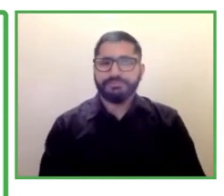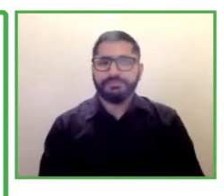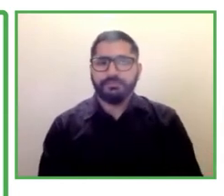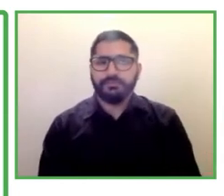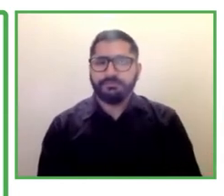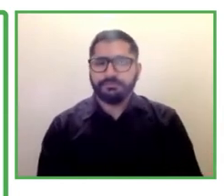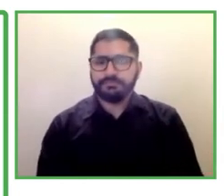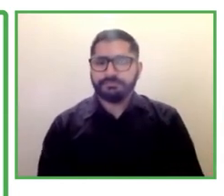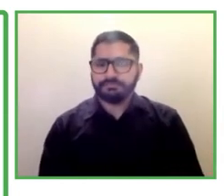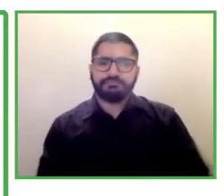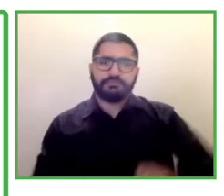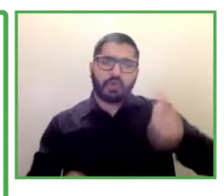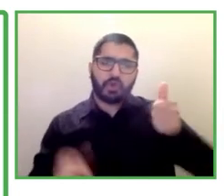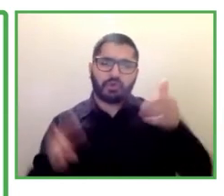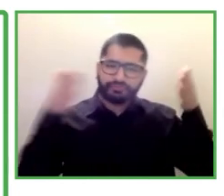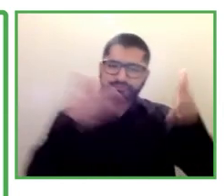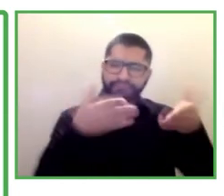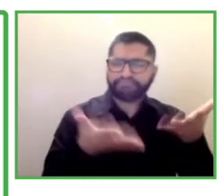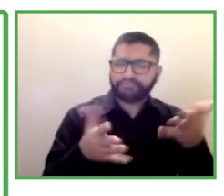respecto al impacto,